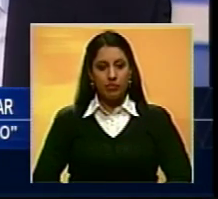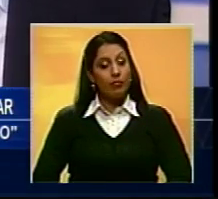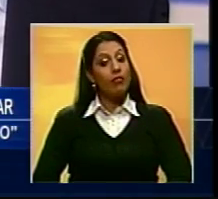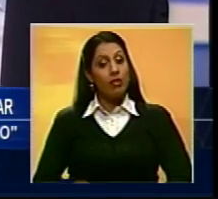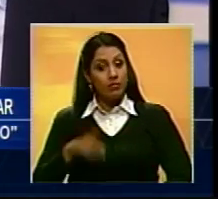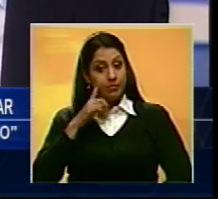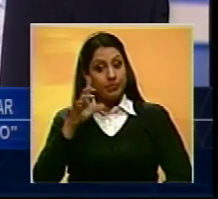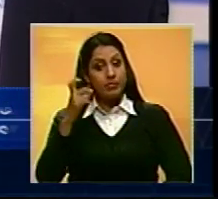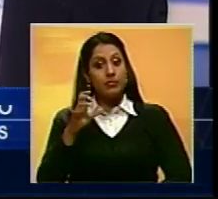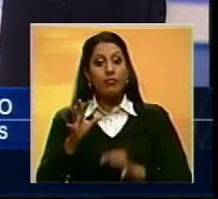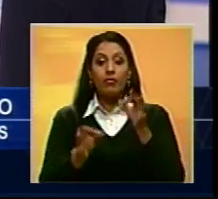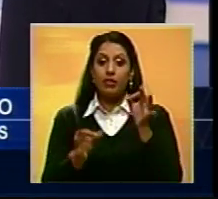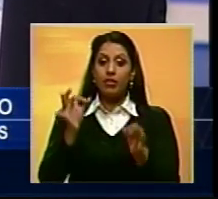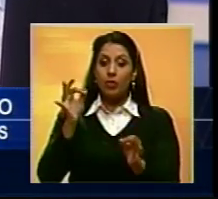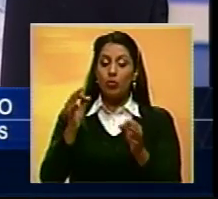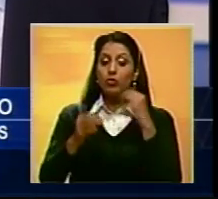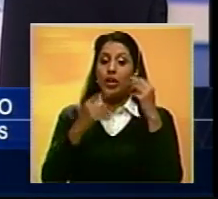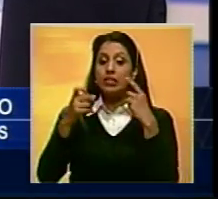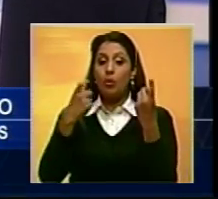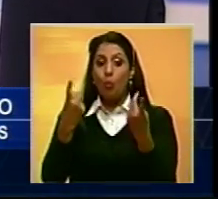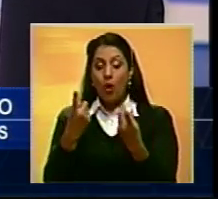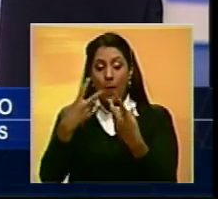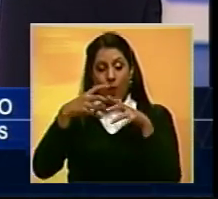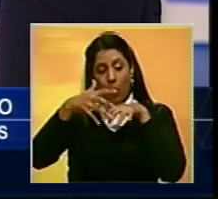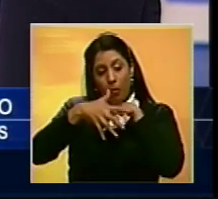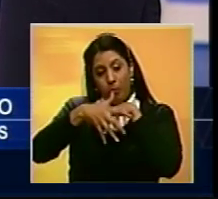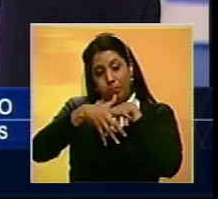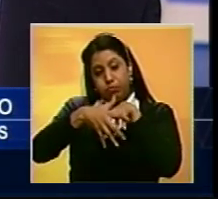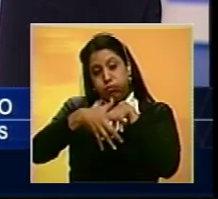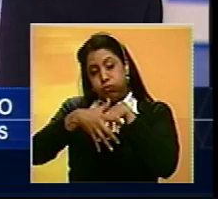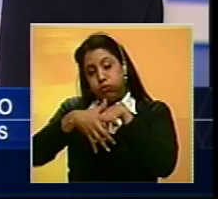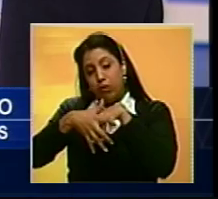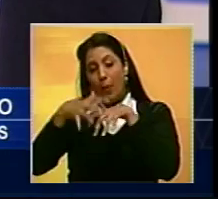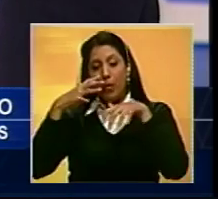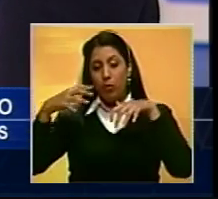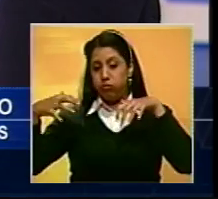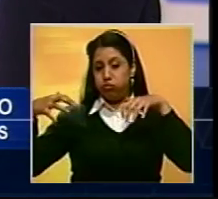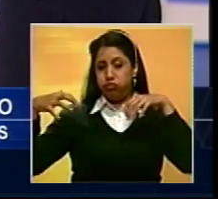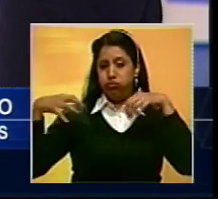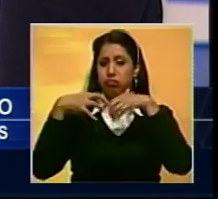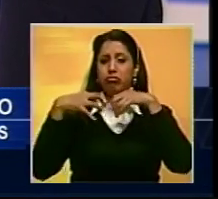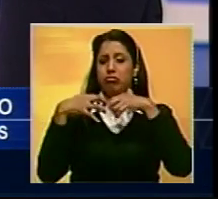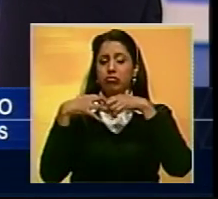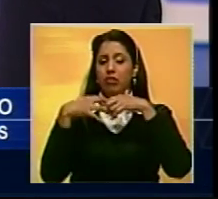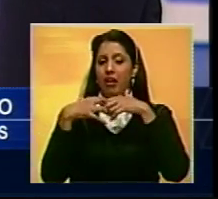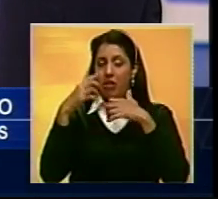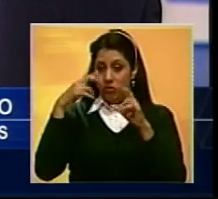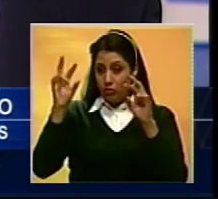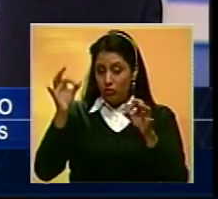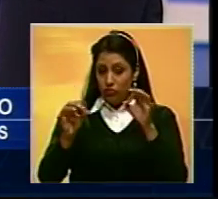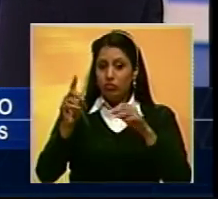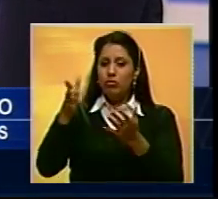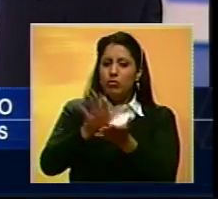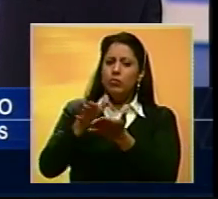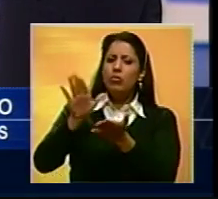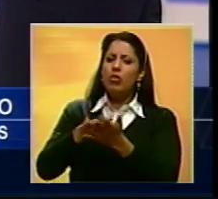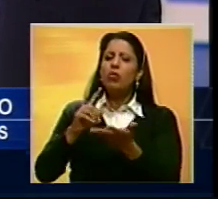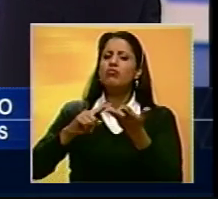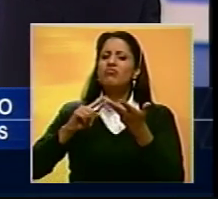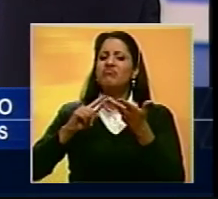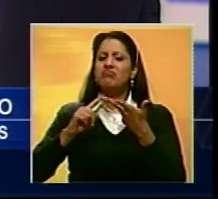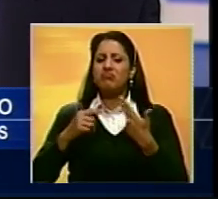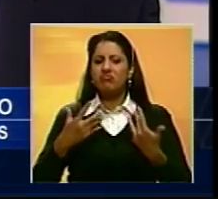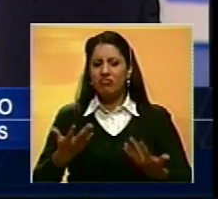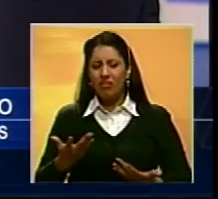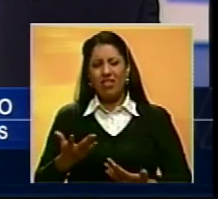Sería justo llevar a una masa para que se enfrente contra la otra. ¿Y cuántos muertos habrá?